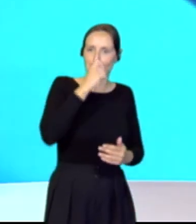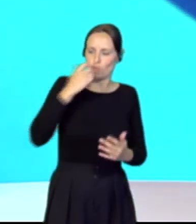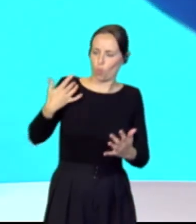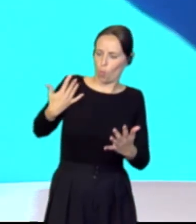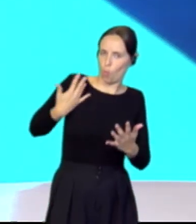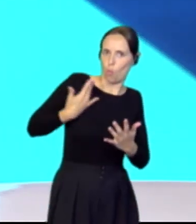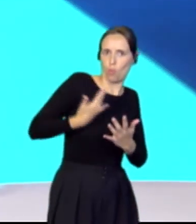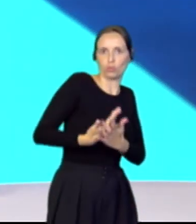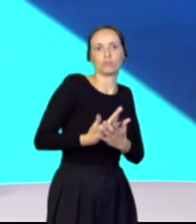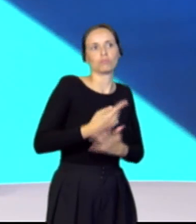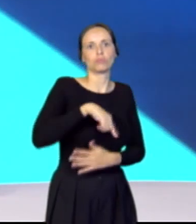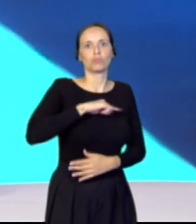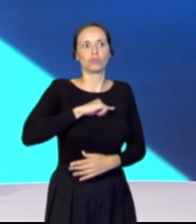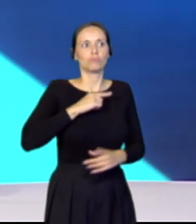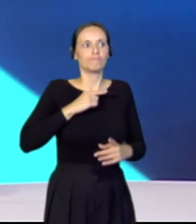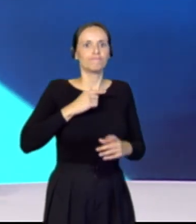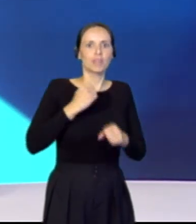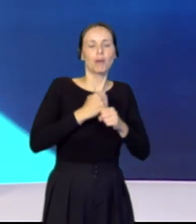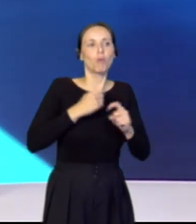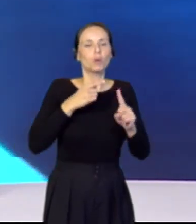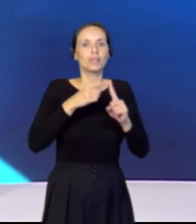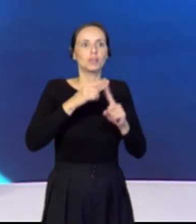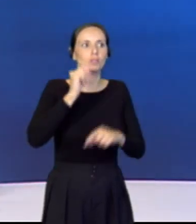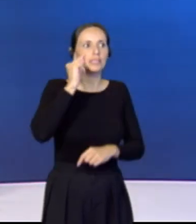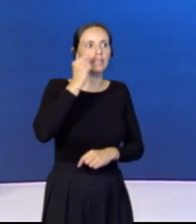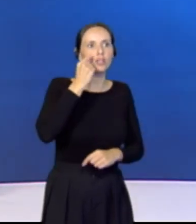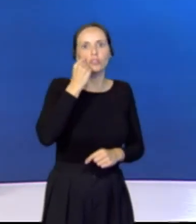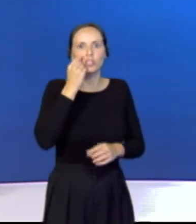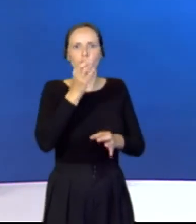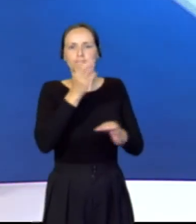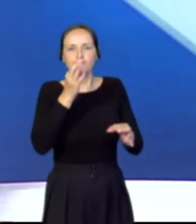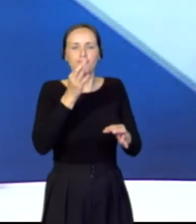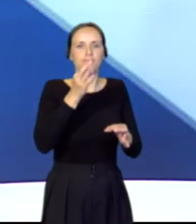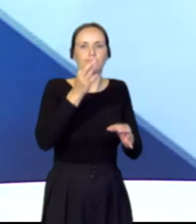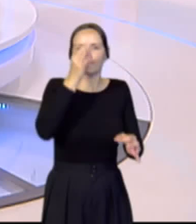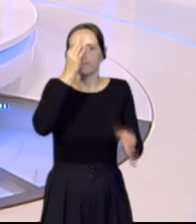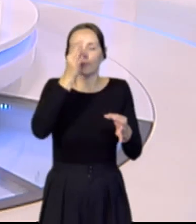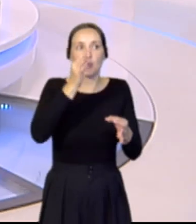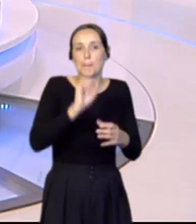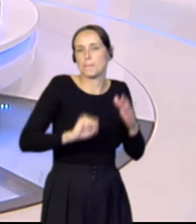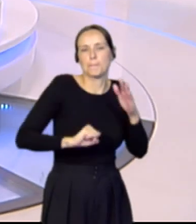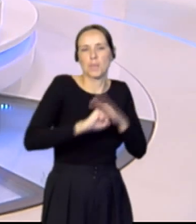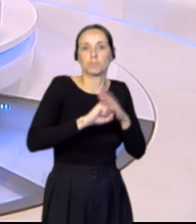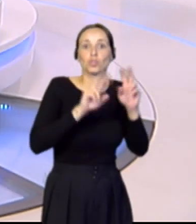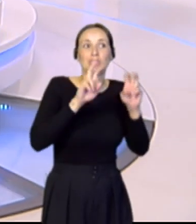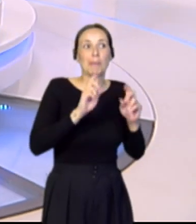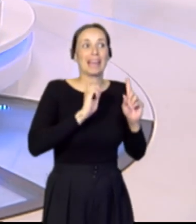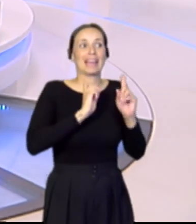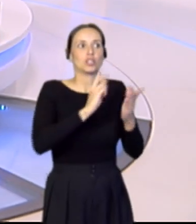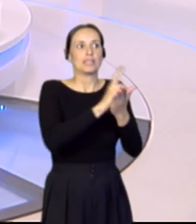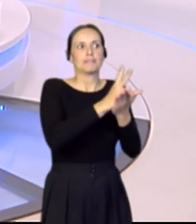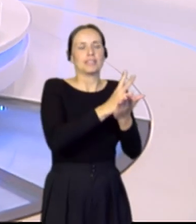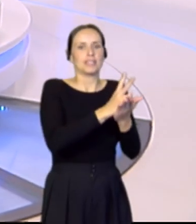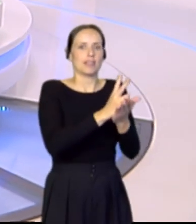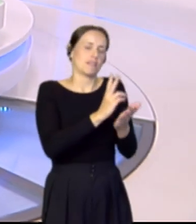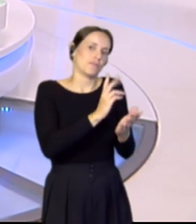intención de dar un diagnóstico lo más preciso posible a aquellos casos de epilepsia que son de más difícil manejo.